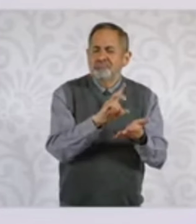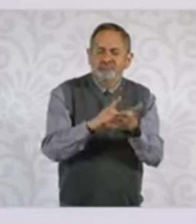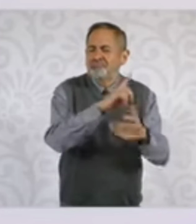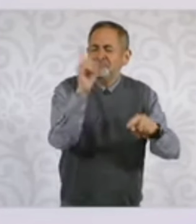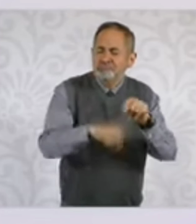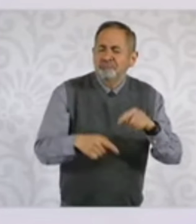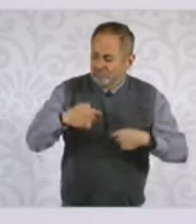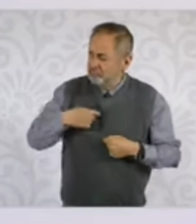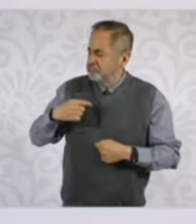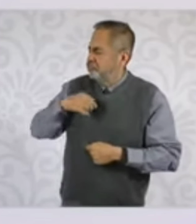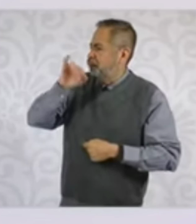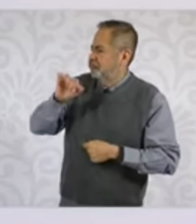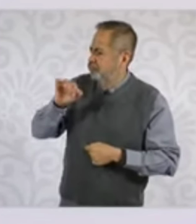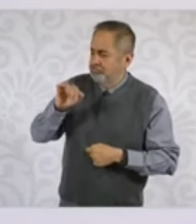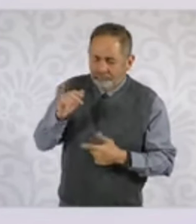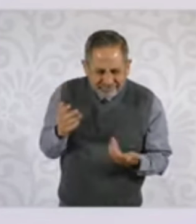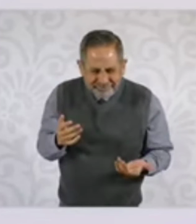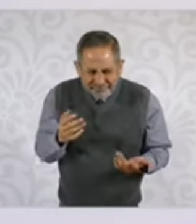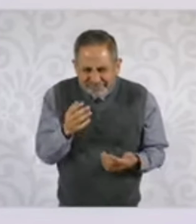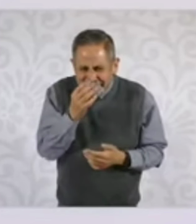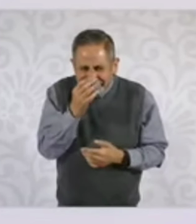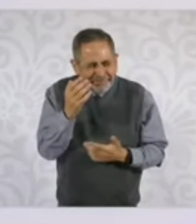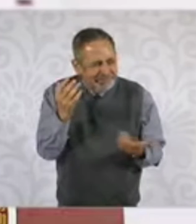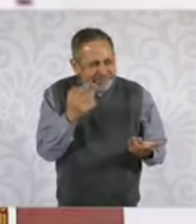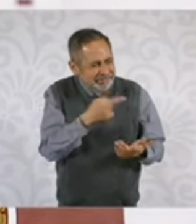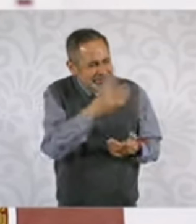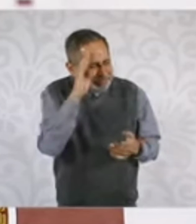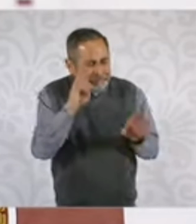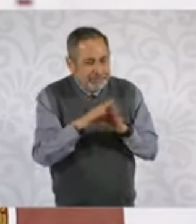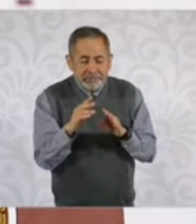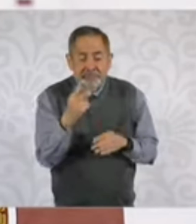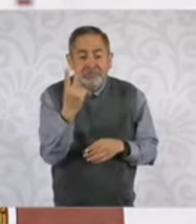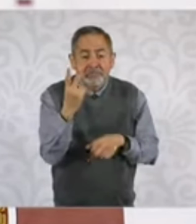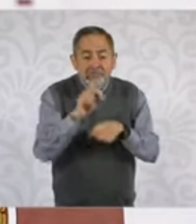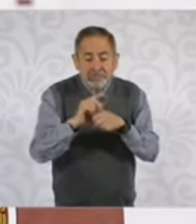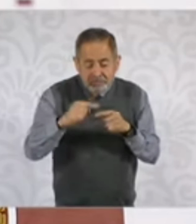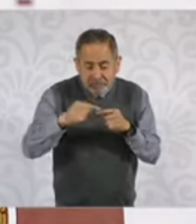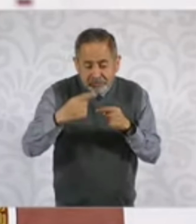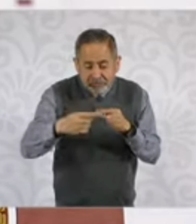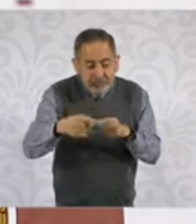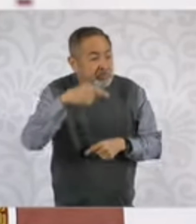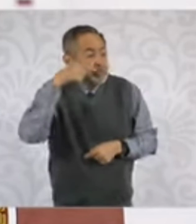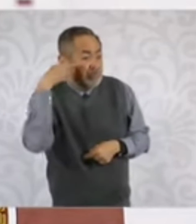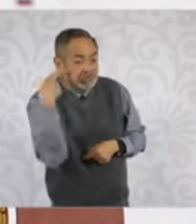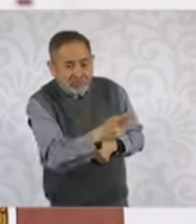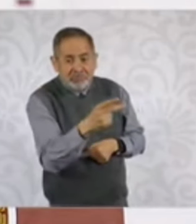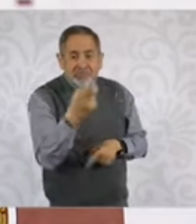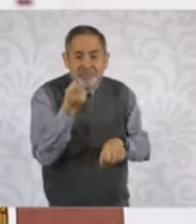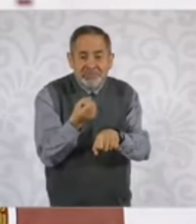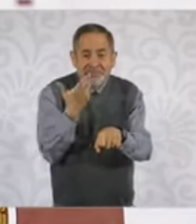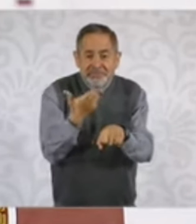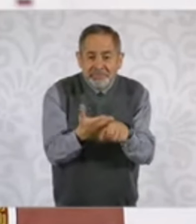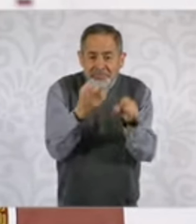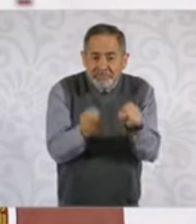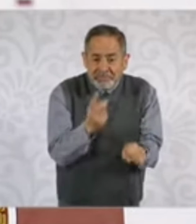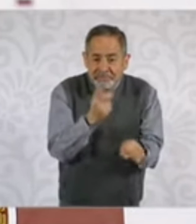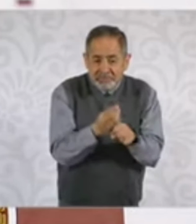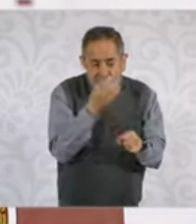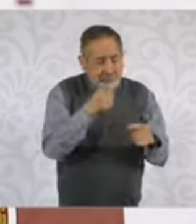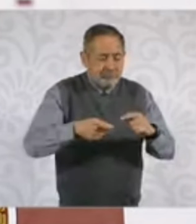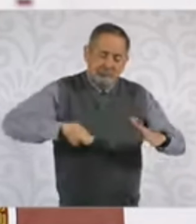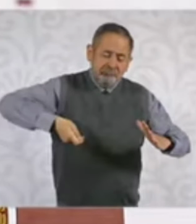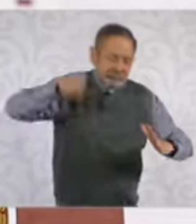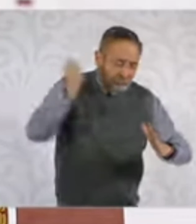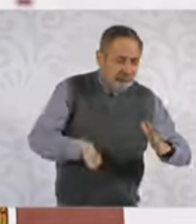Cuando dentro de 2 días van a dictarle sentencia a su secretario de seguridad